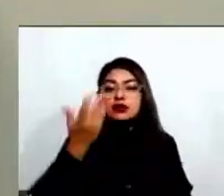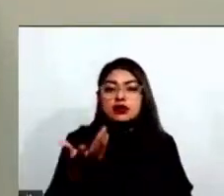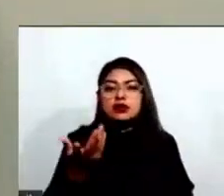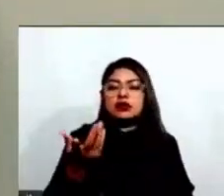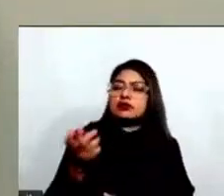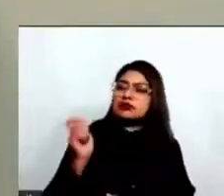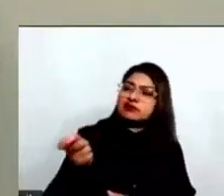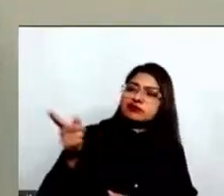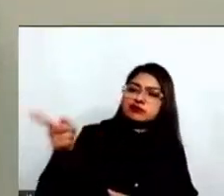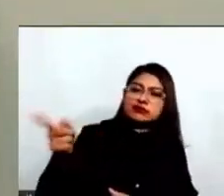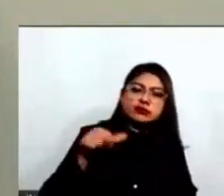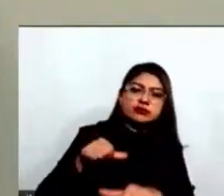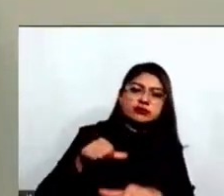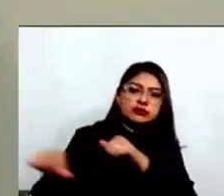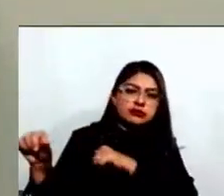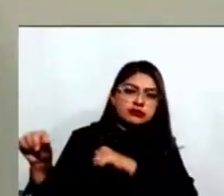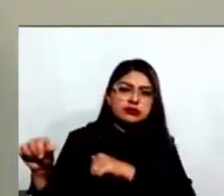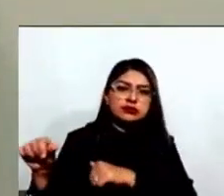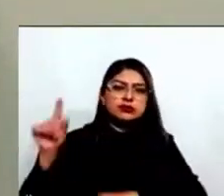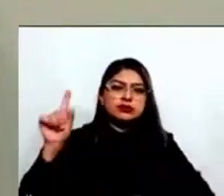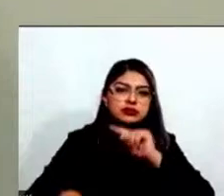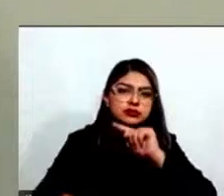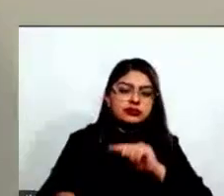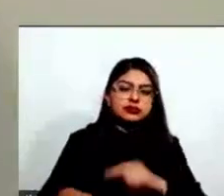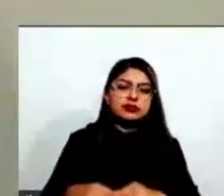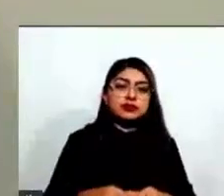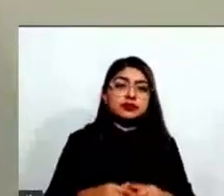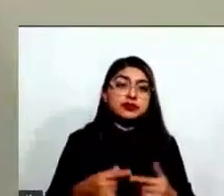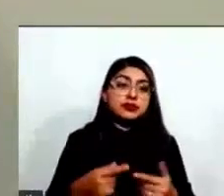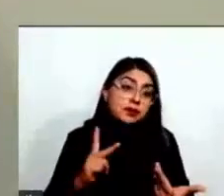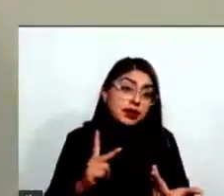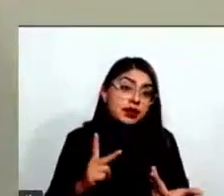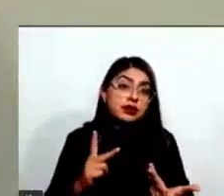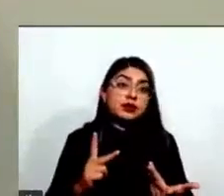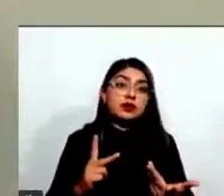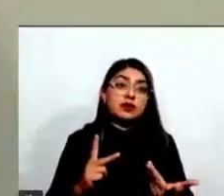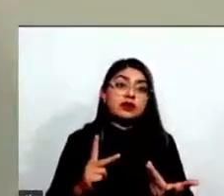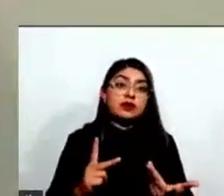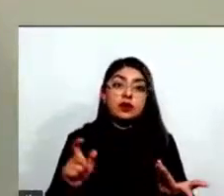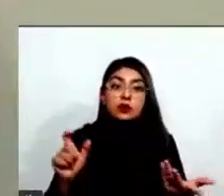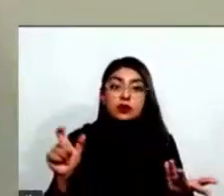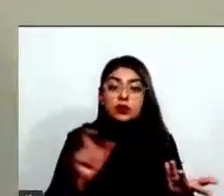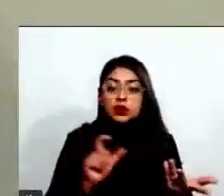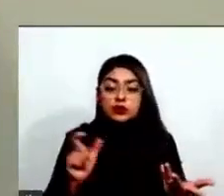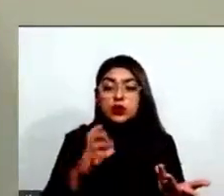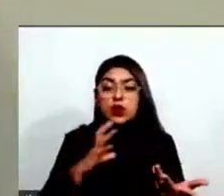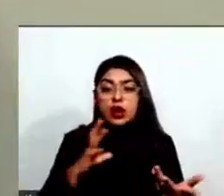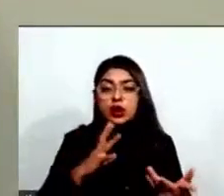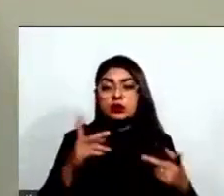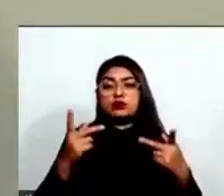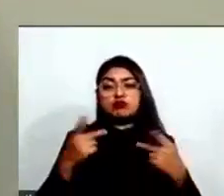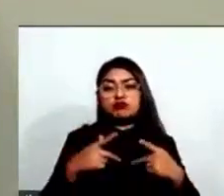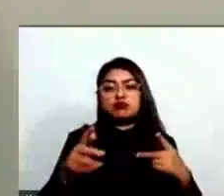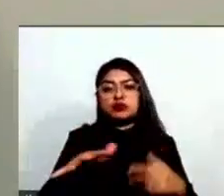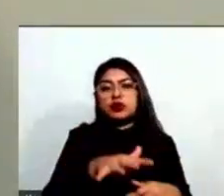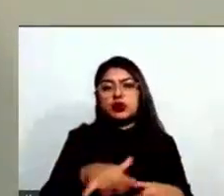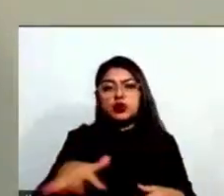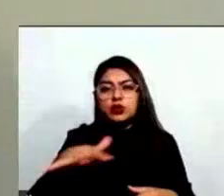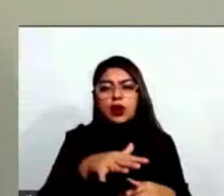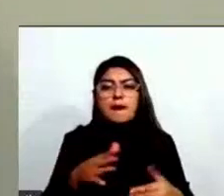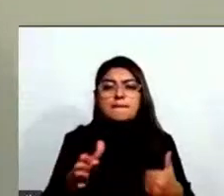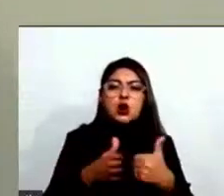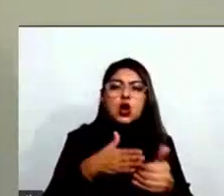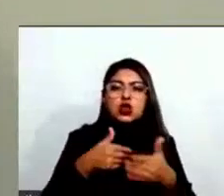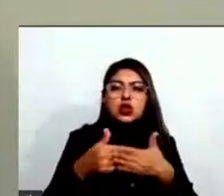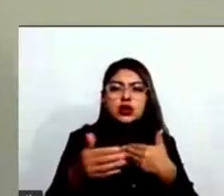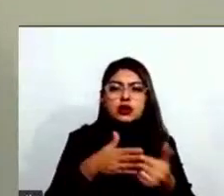básicos. Pero cada vez que una democracia moderna se presenta con este